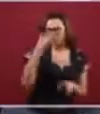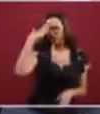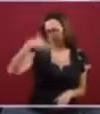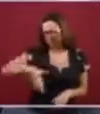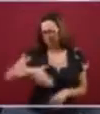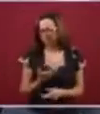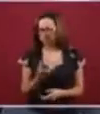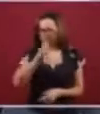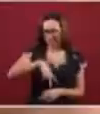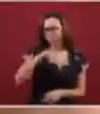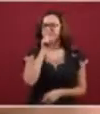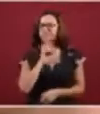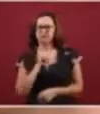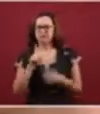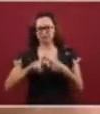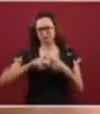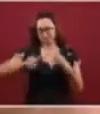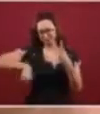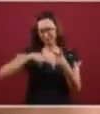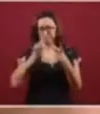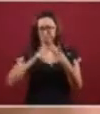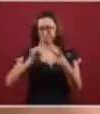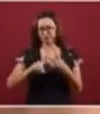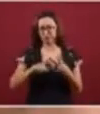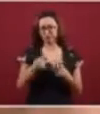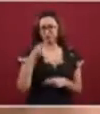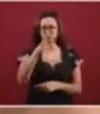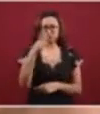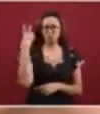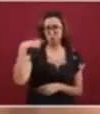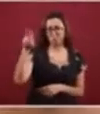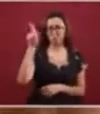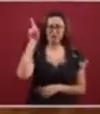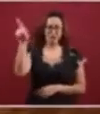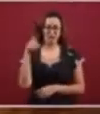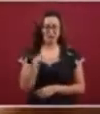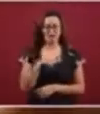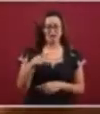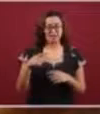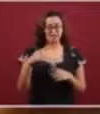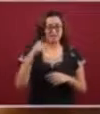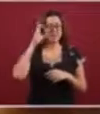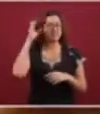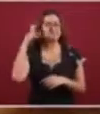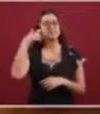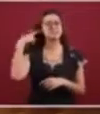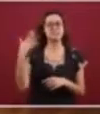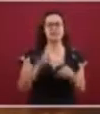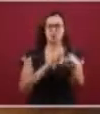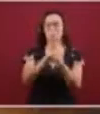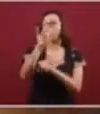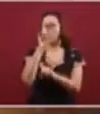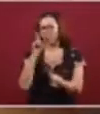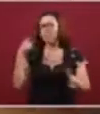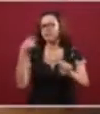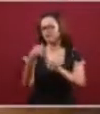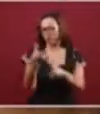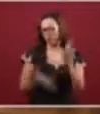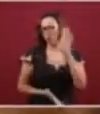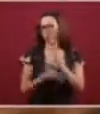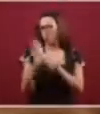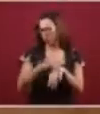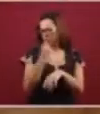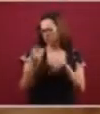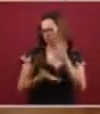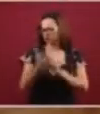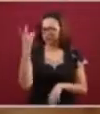publica aquí. Una segunda pregunta sería, ¿cuál fue el objetivo de tu viaje a China? Y en tercer lugar, si bien pues el